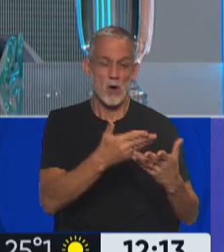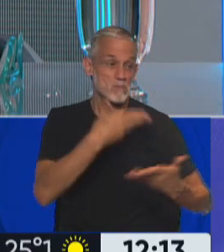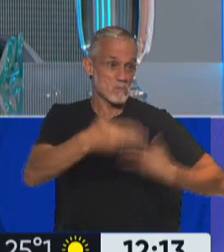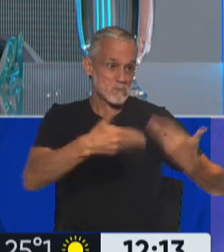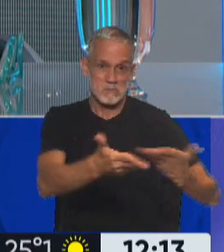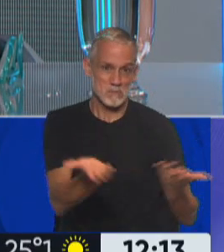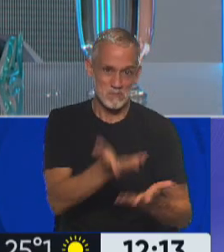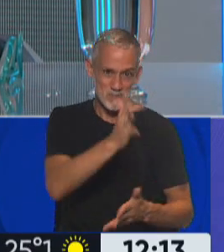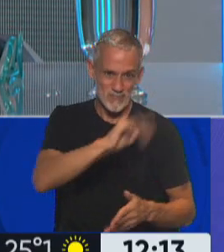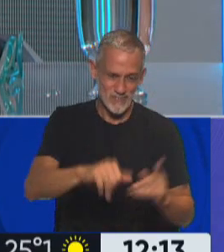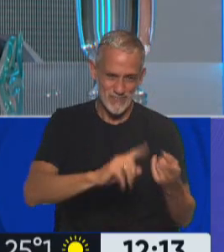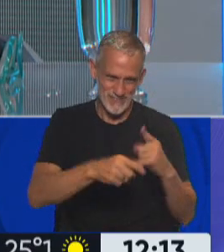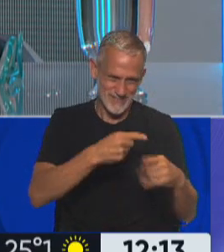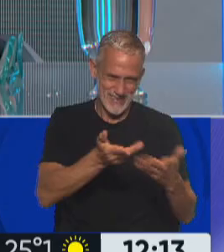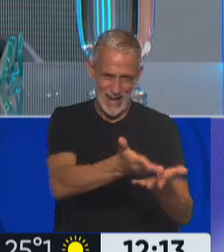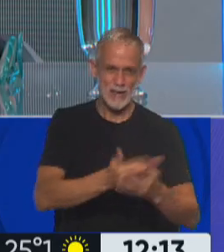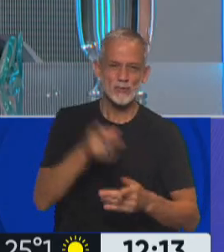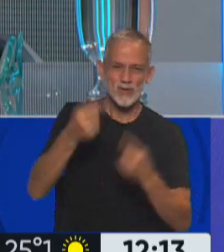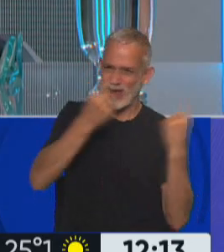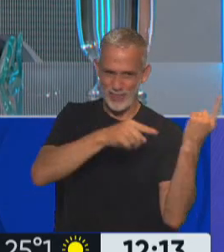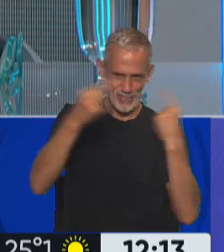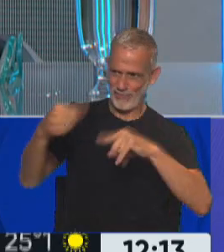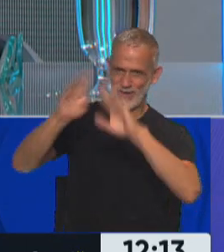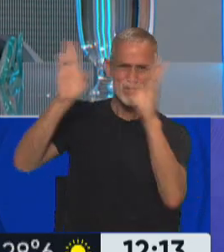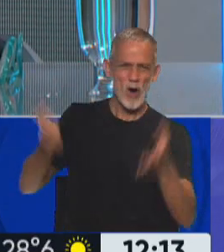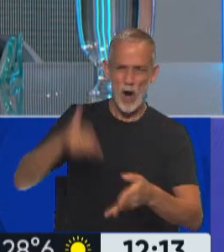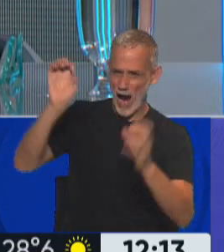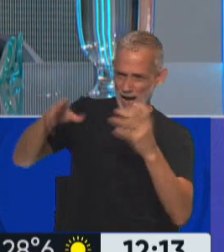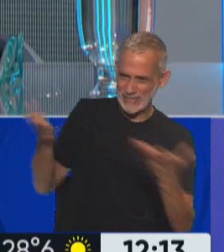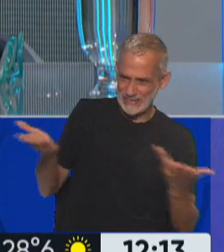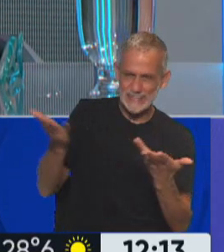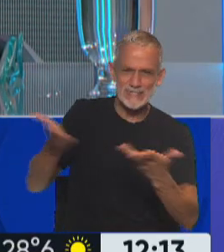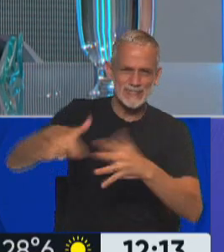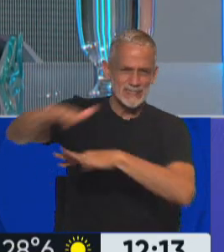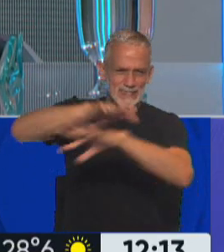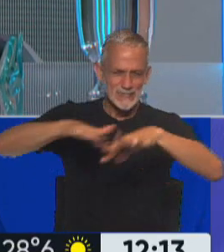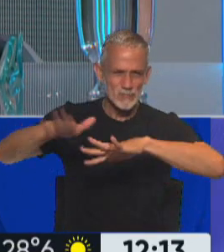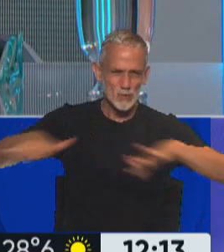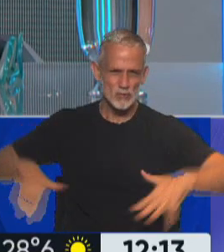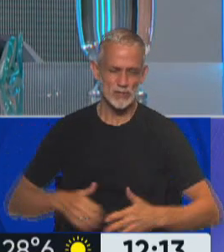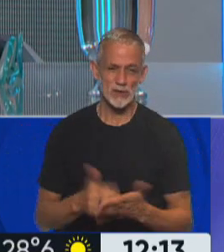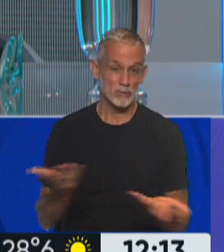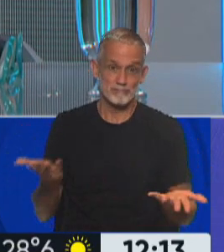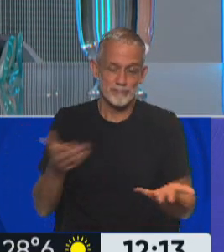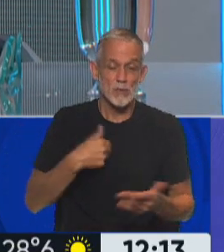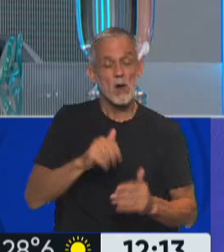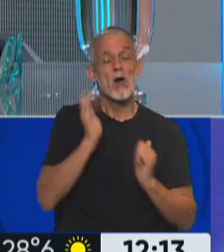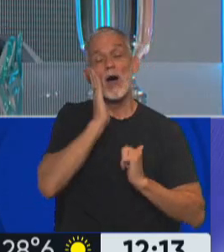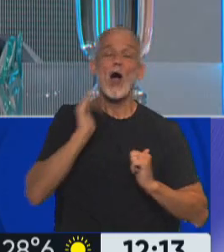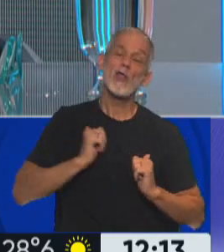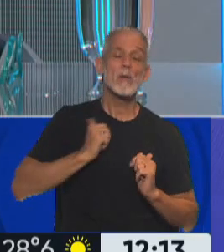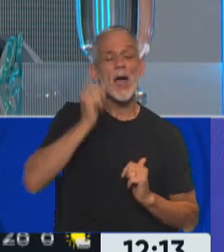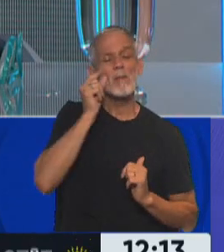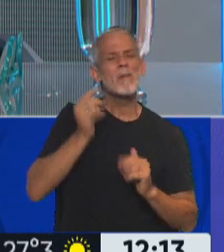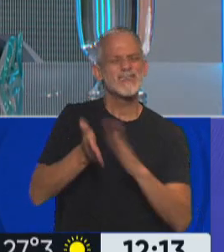familiar permanente. La diferencia para el niño es importante en estos eventos tan traumáticos. Vos pensás en eso, que se acostó con el papá y la mamá yéndose